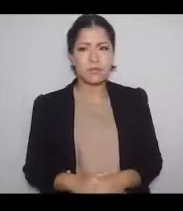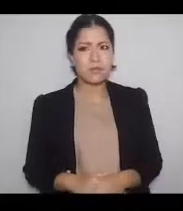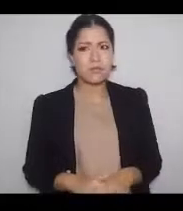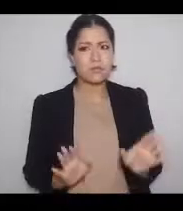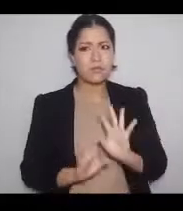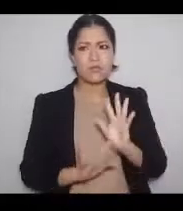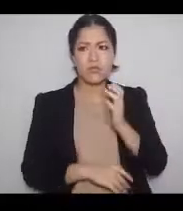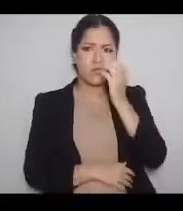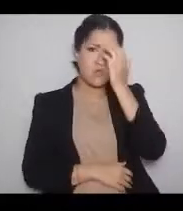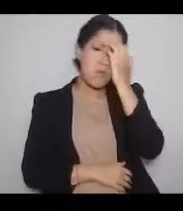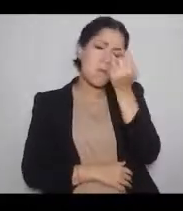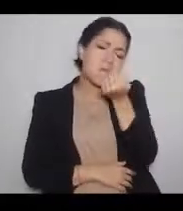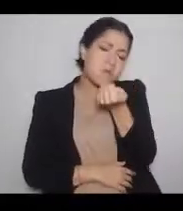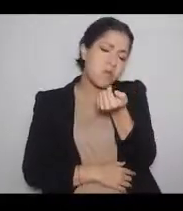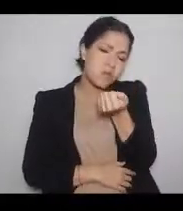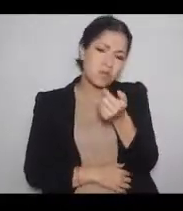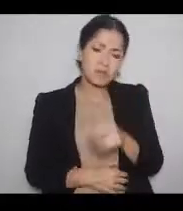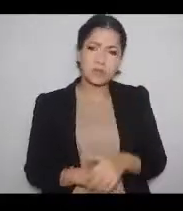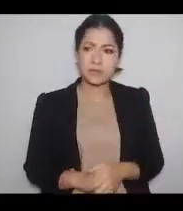Es curioso.